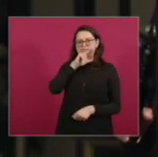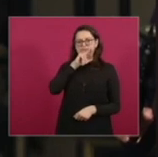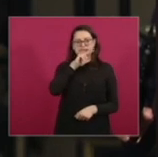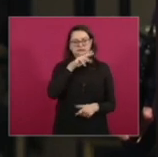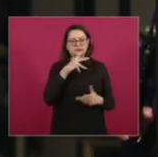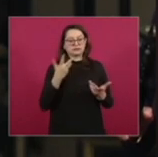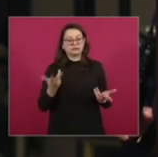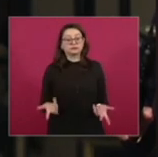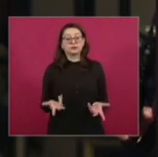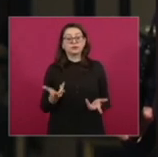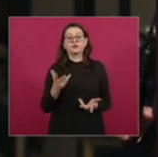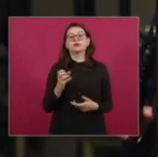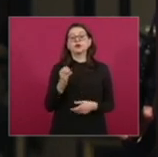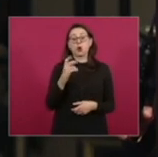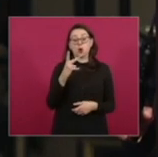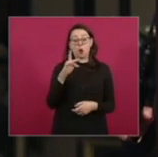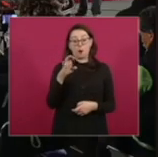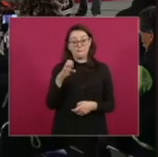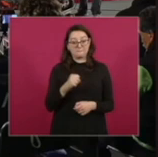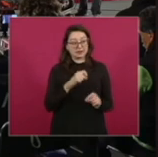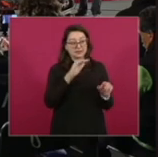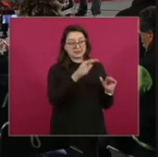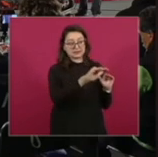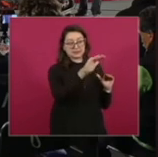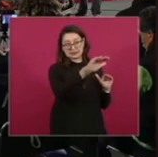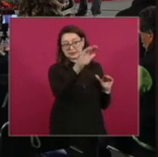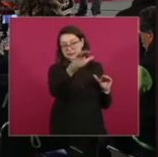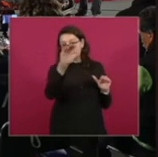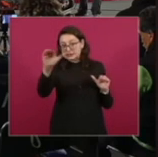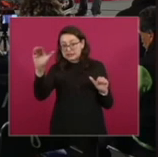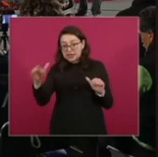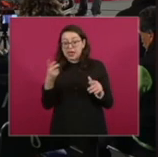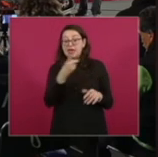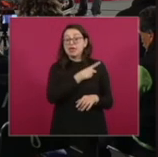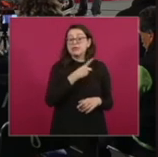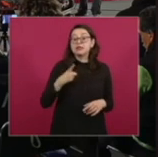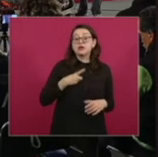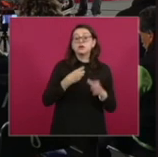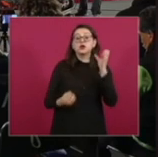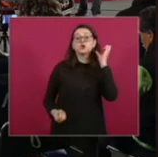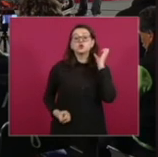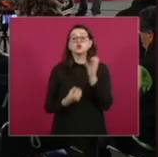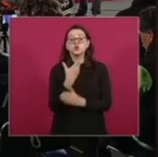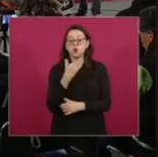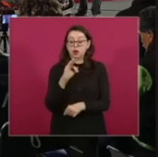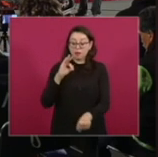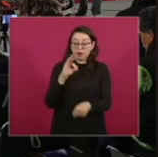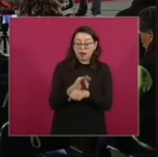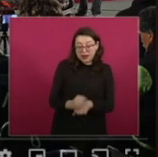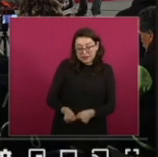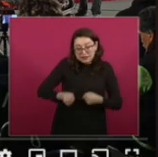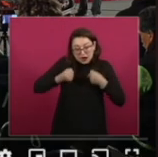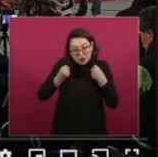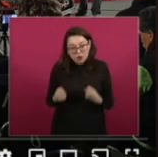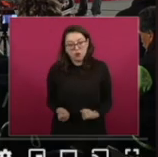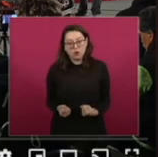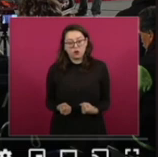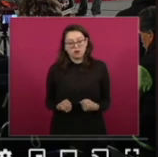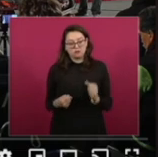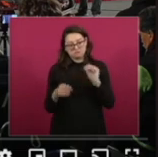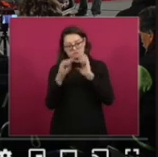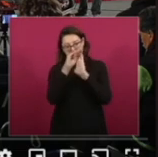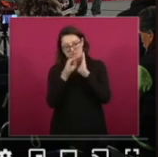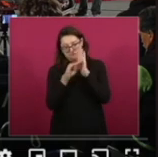decirle a los OPLES que se ajusten a estos nuevos mecanismos de seguridad, que